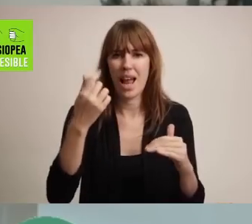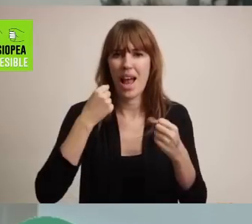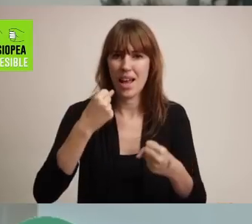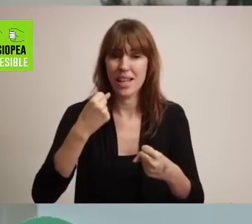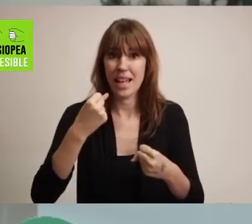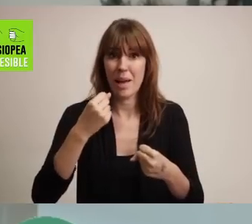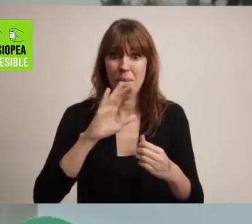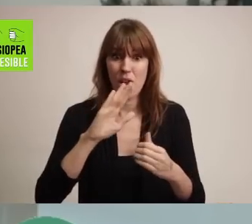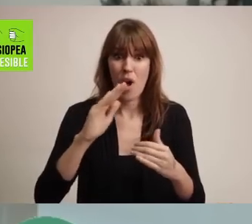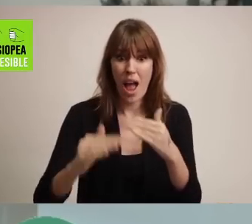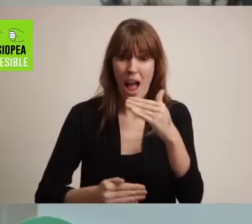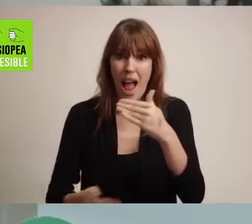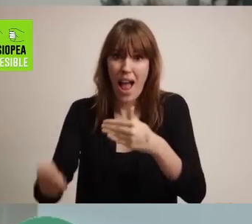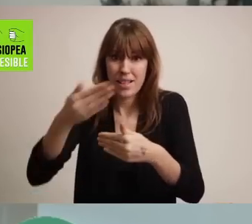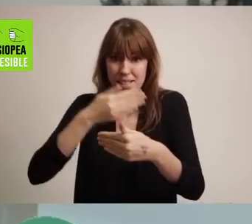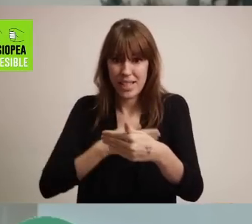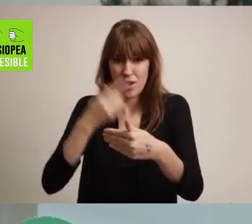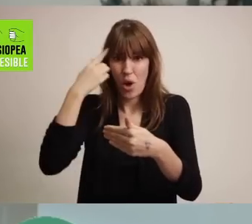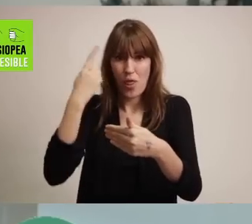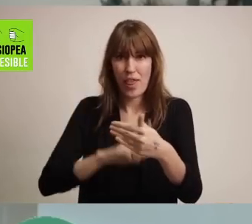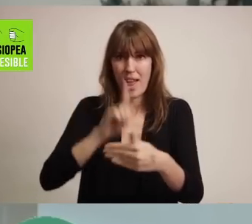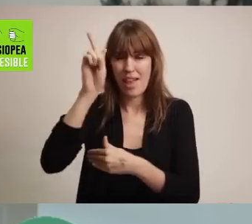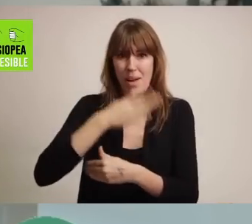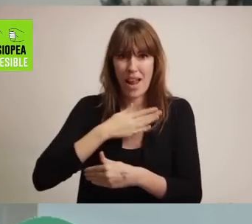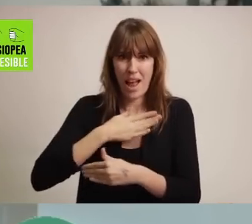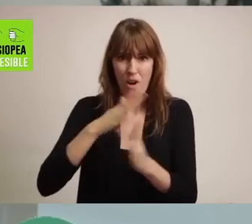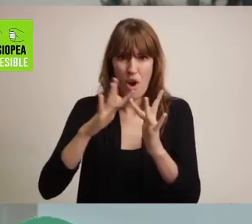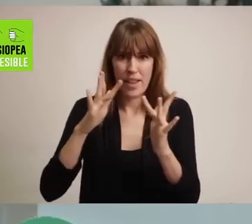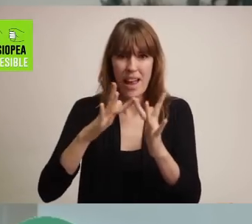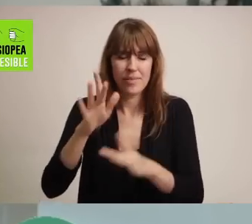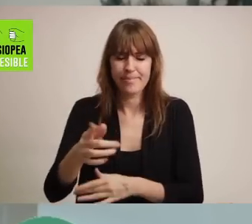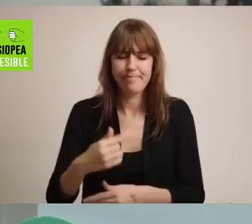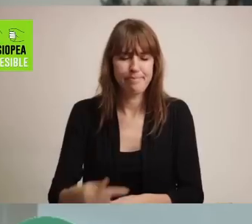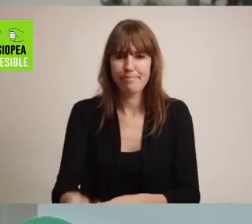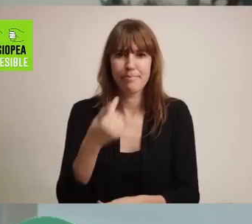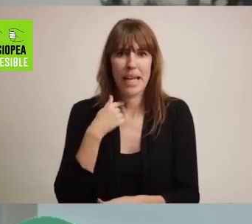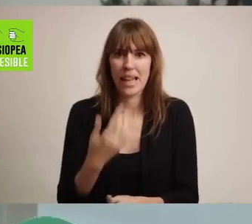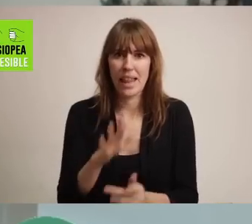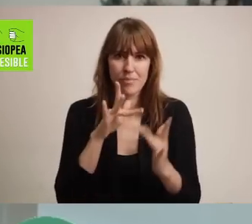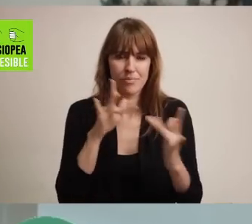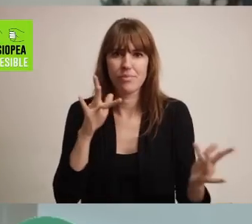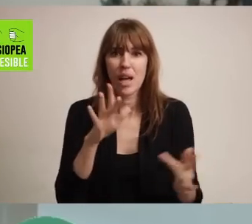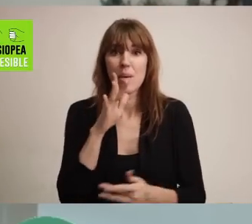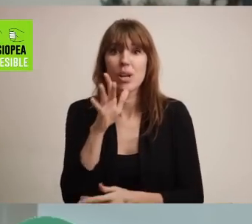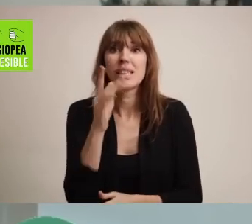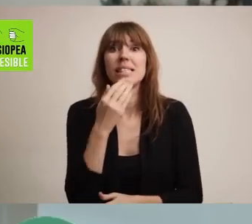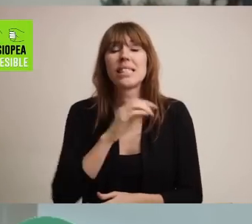que conectar con nuestra propia conciencia divina, y esa está perdida porque si estuviéramos conectados con